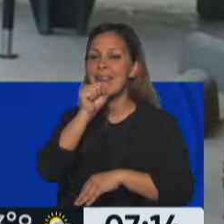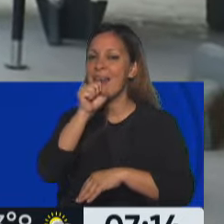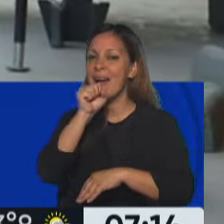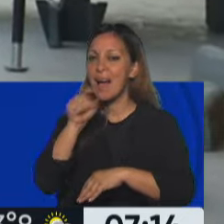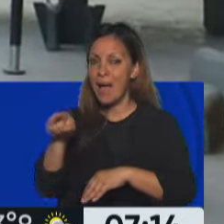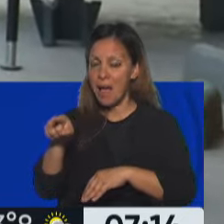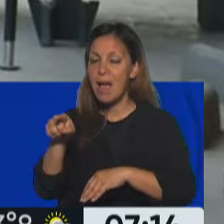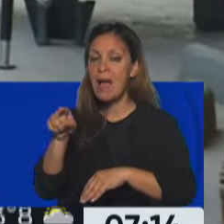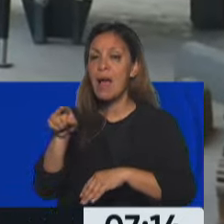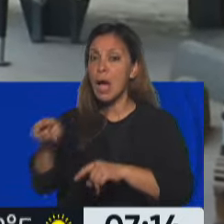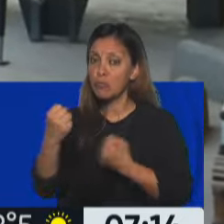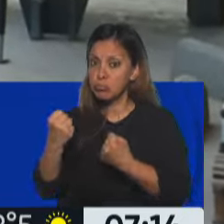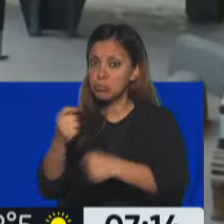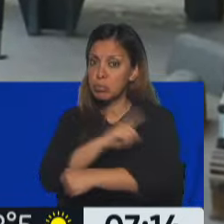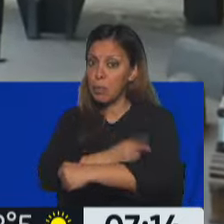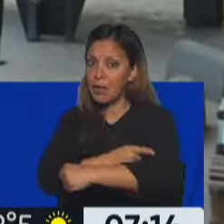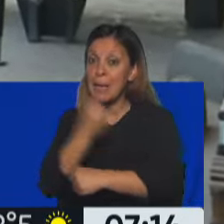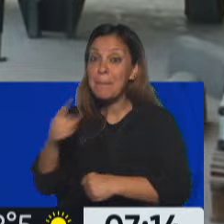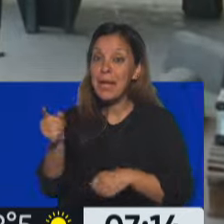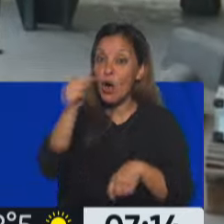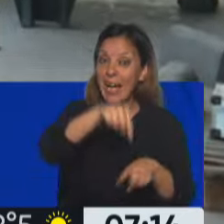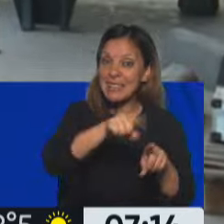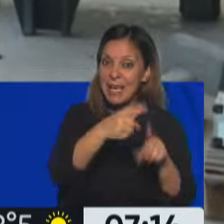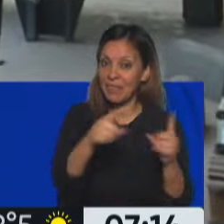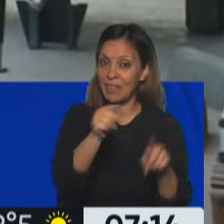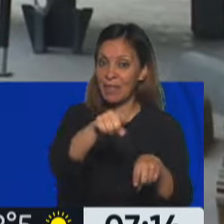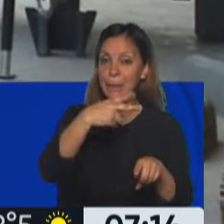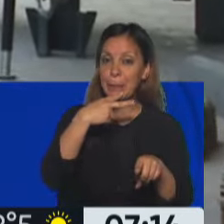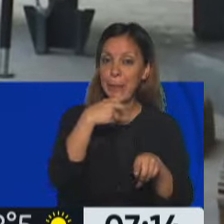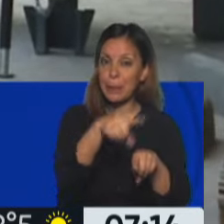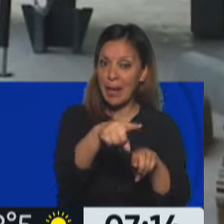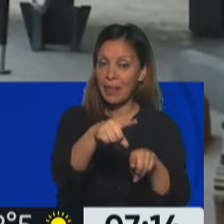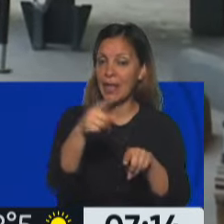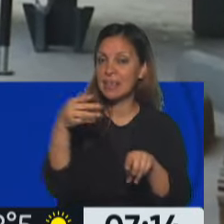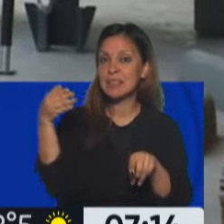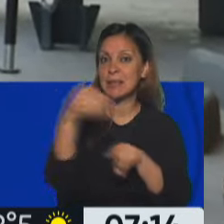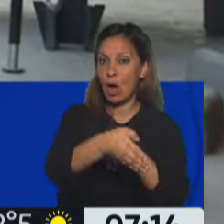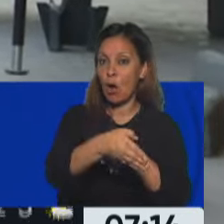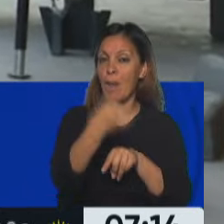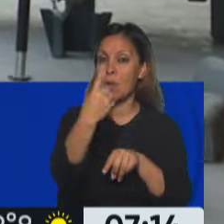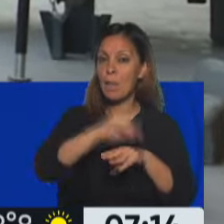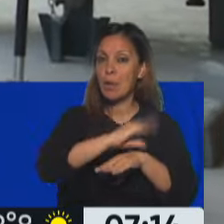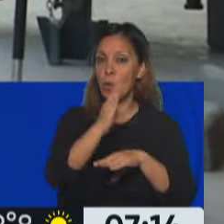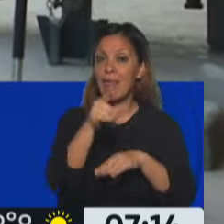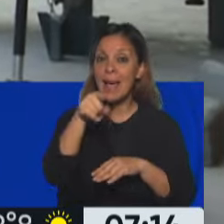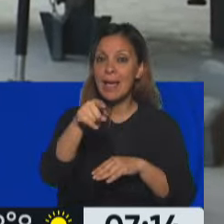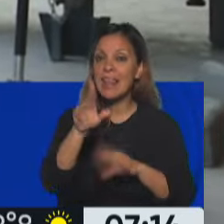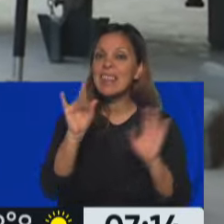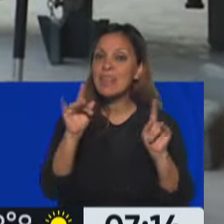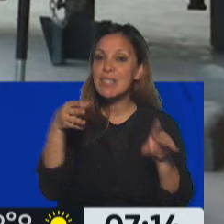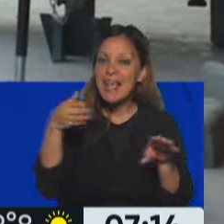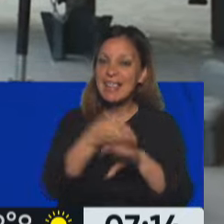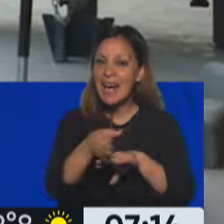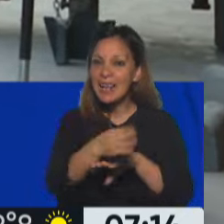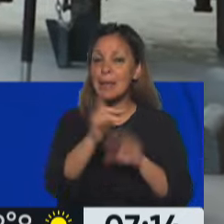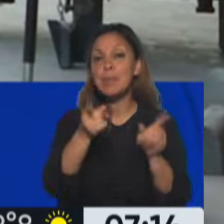potente, por supuesto, pero esta grúa que llegó alrededor de la 1 de la mañana, un aparato que no podía ingresar, porque ustedes bien saben que las